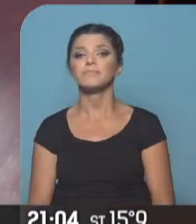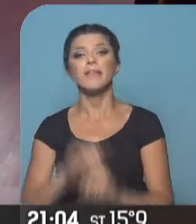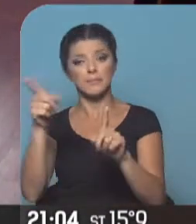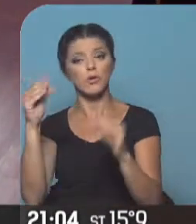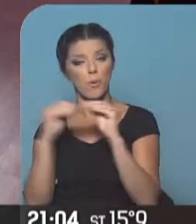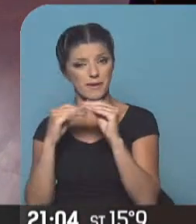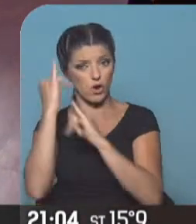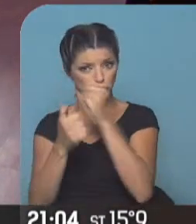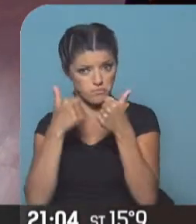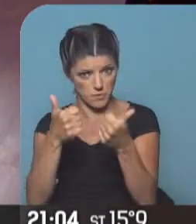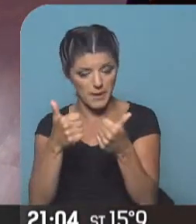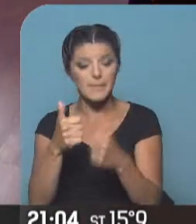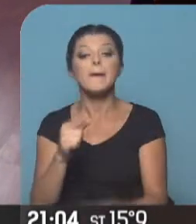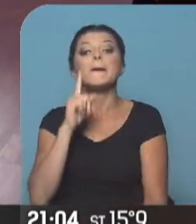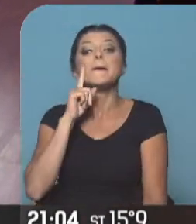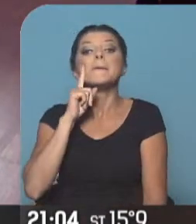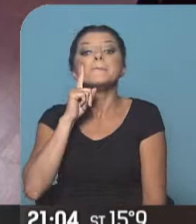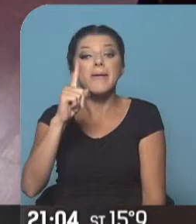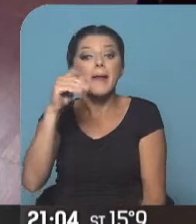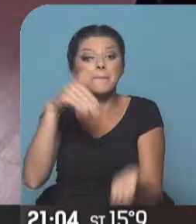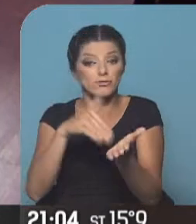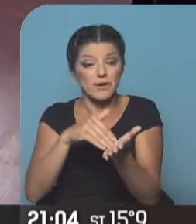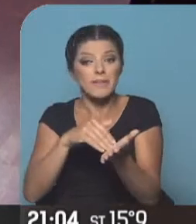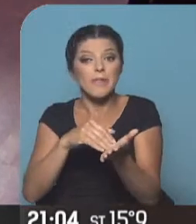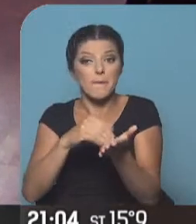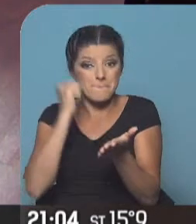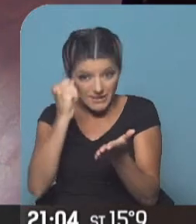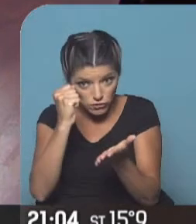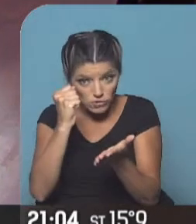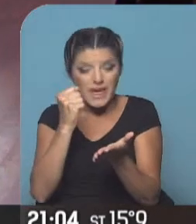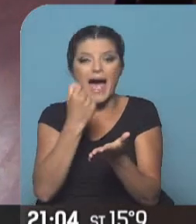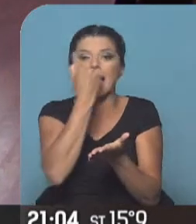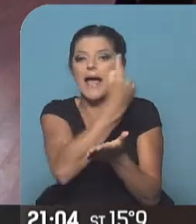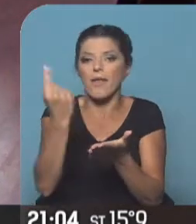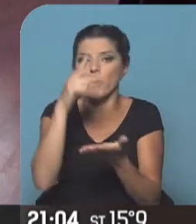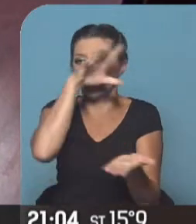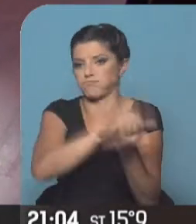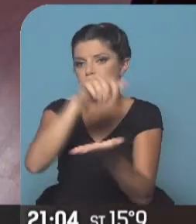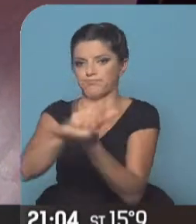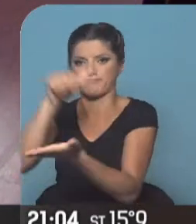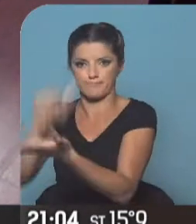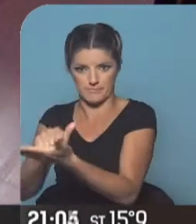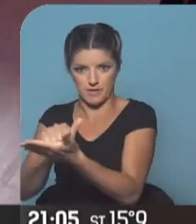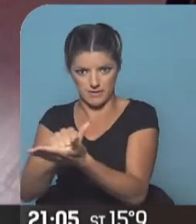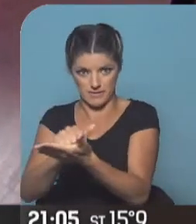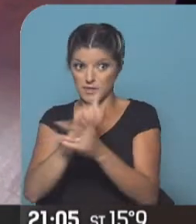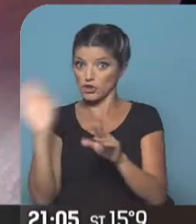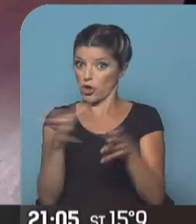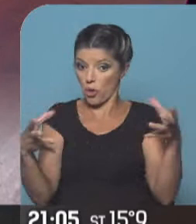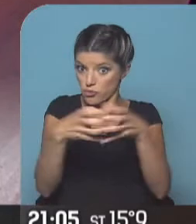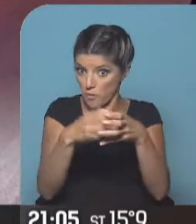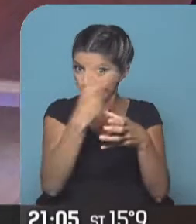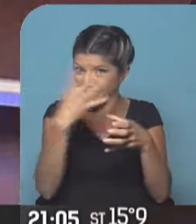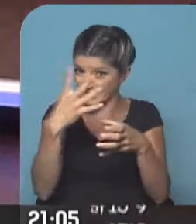1.000 millones de pesos, en este caso de embargo, a cada uno de los 25 procesados. Pero vamos ya a tener más